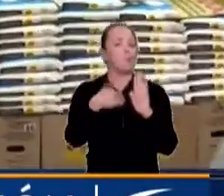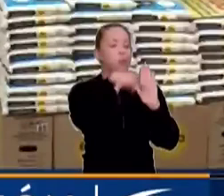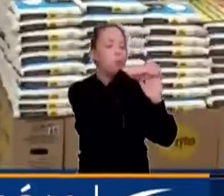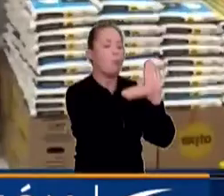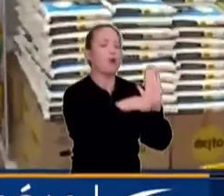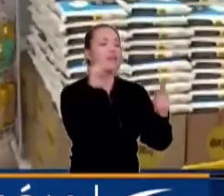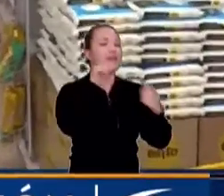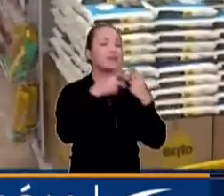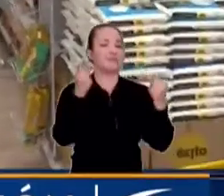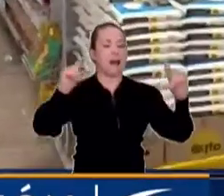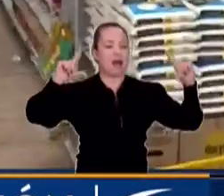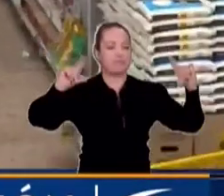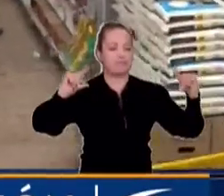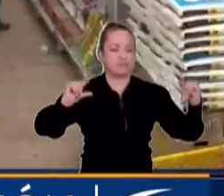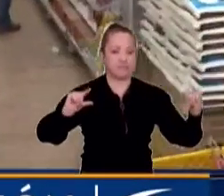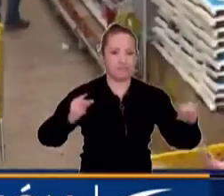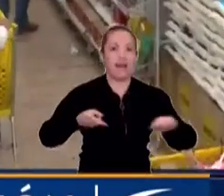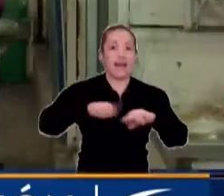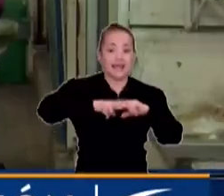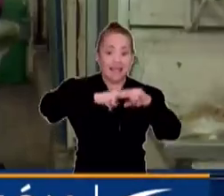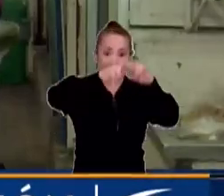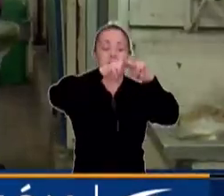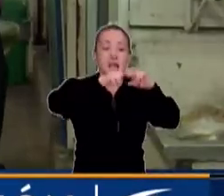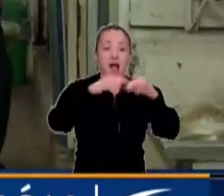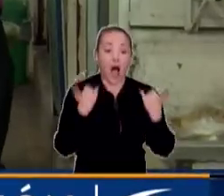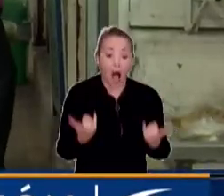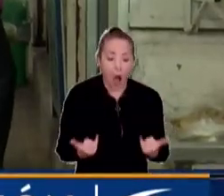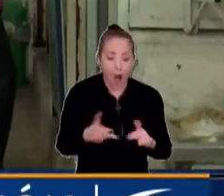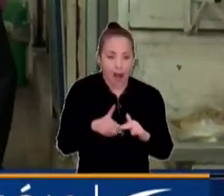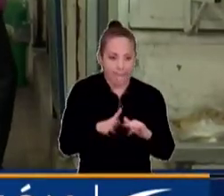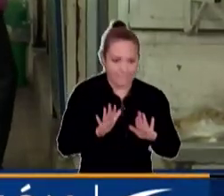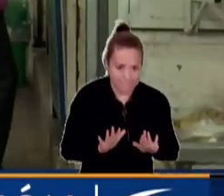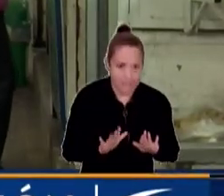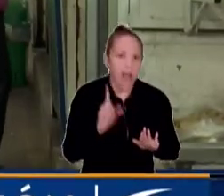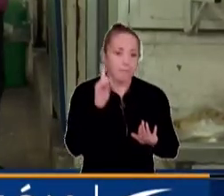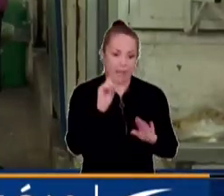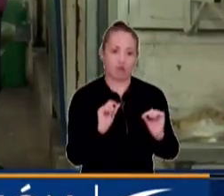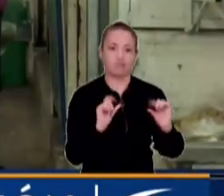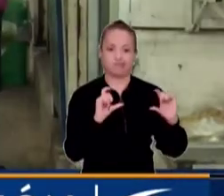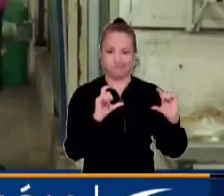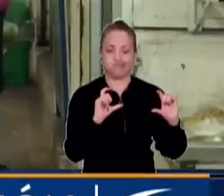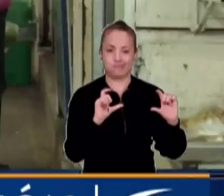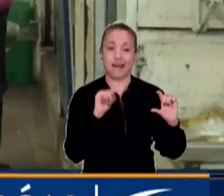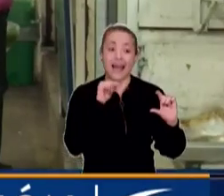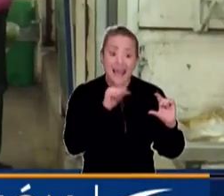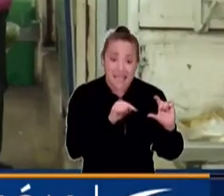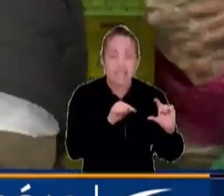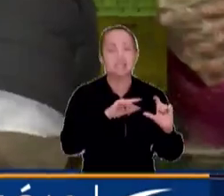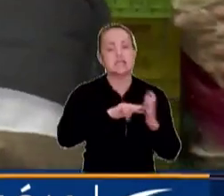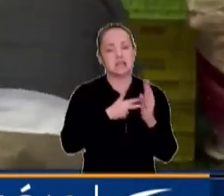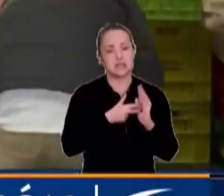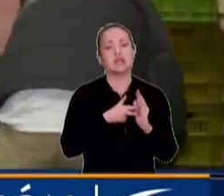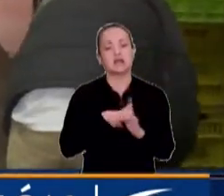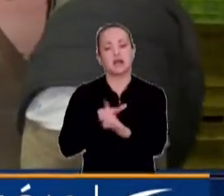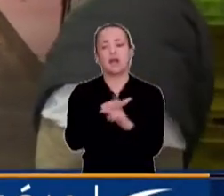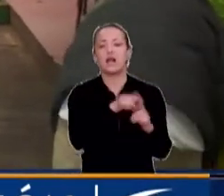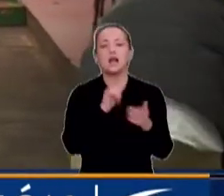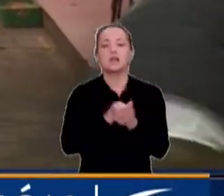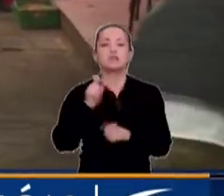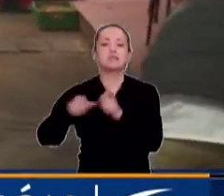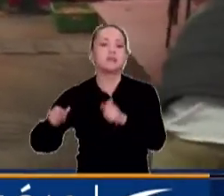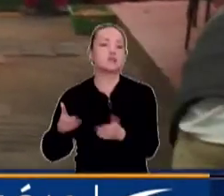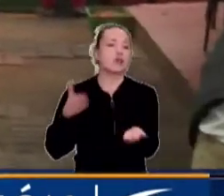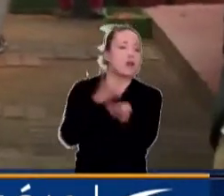interés que en este momento están pausadas, pero están altas, y ello ha reducido el consumo de